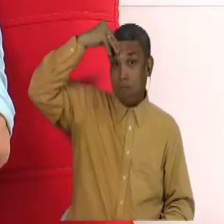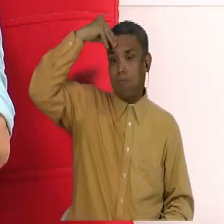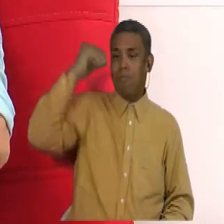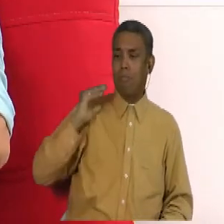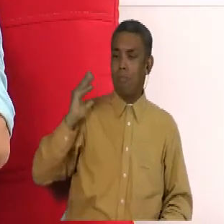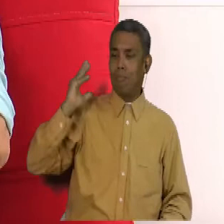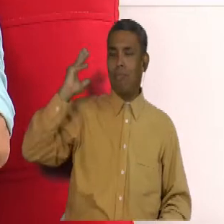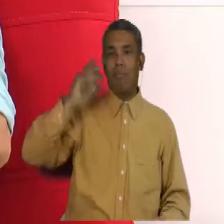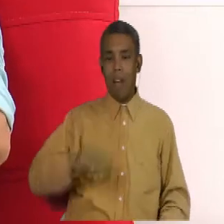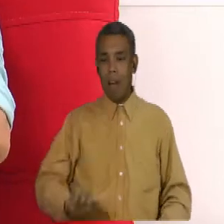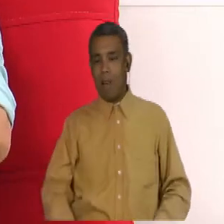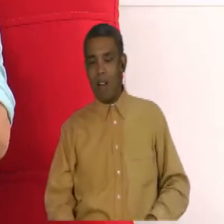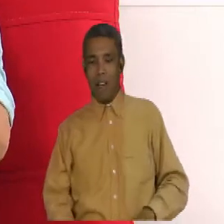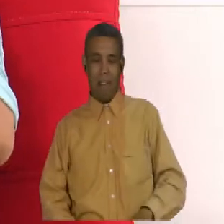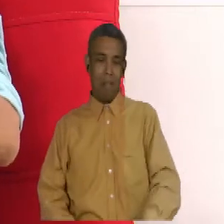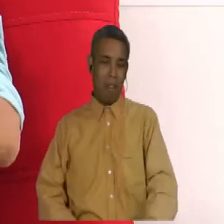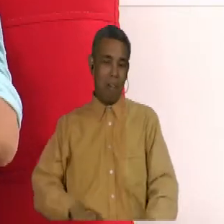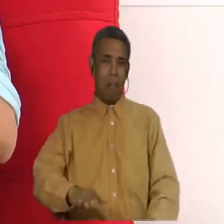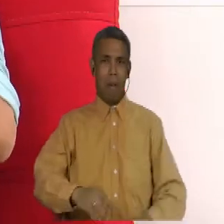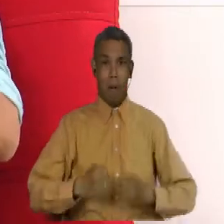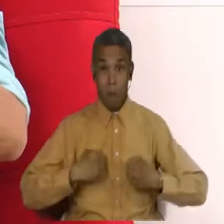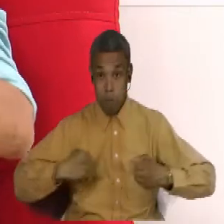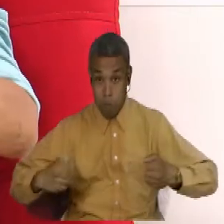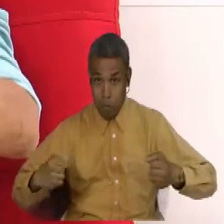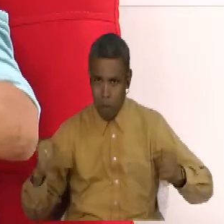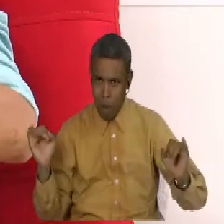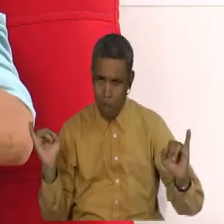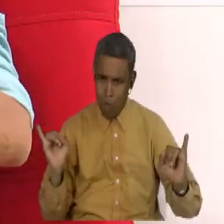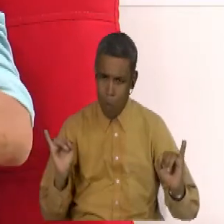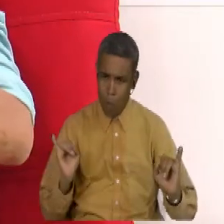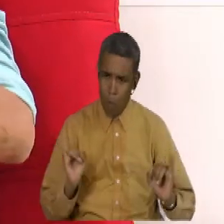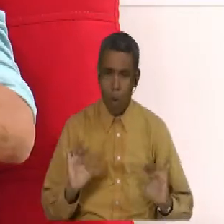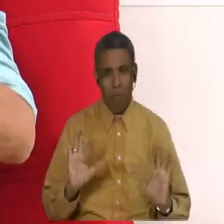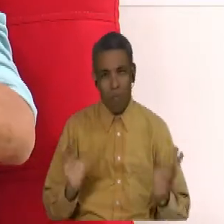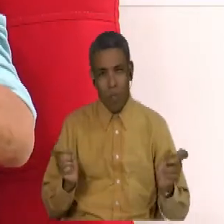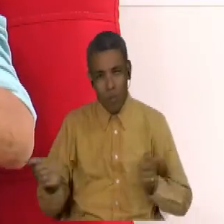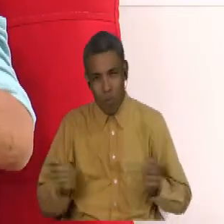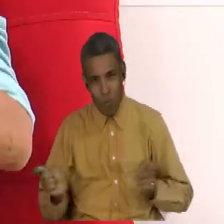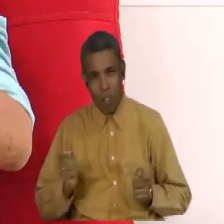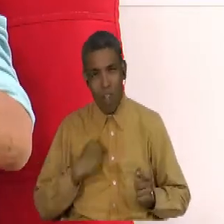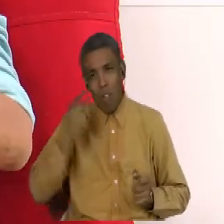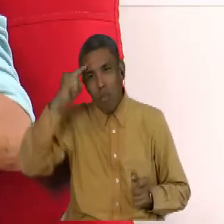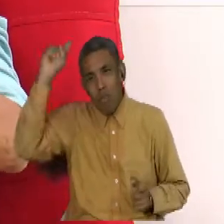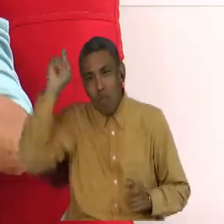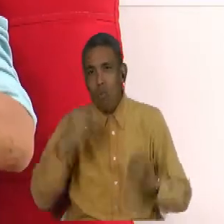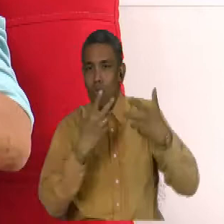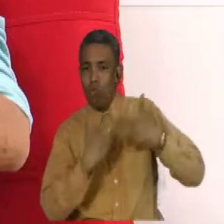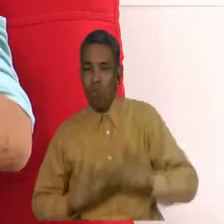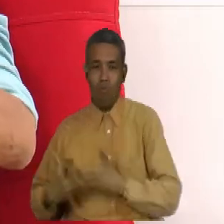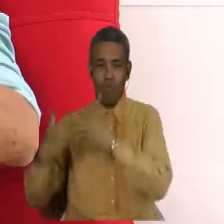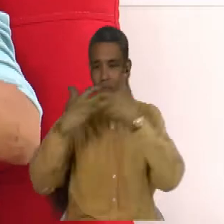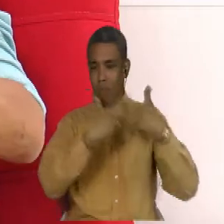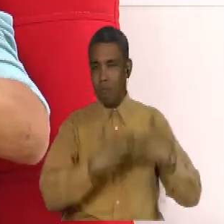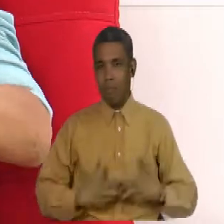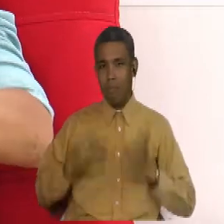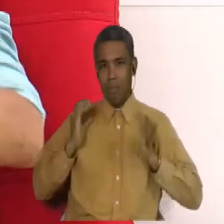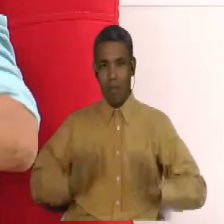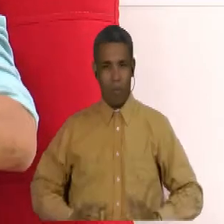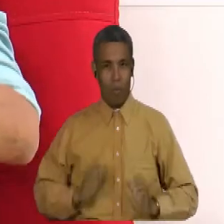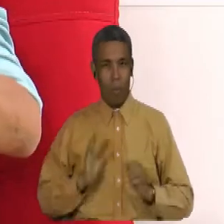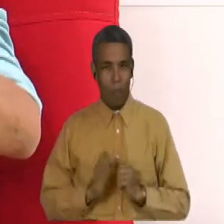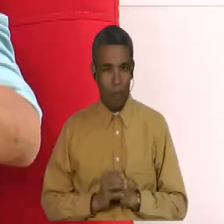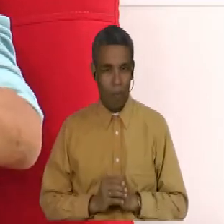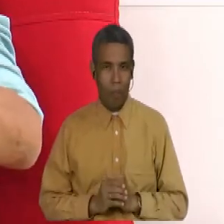Entonces, pues de hecho, niños de padres gorditos, de padres